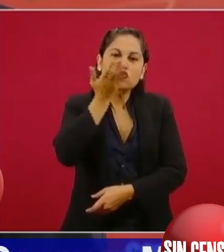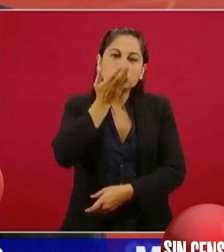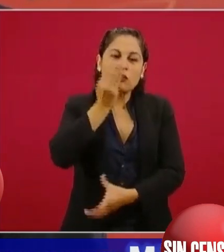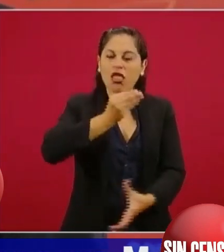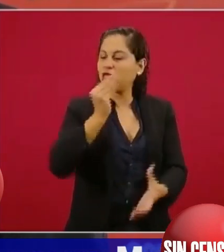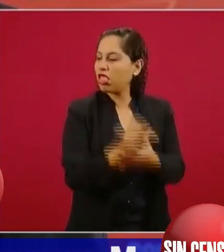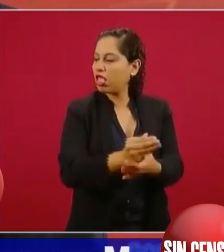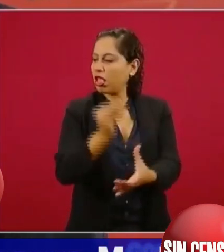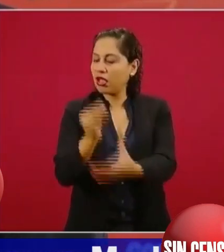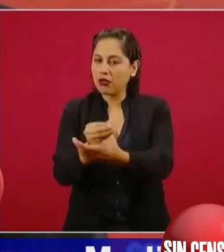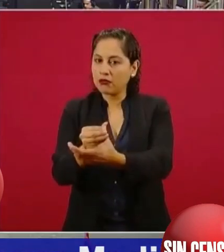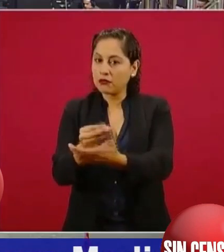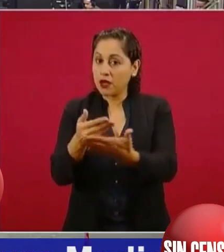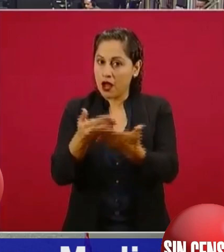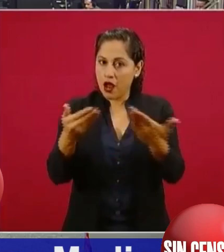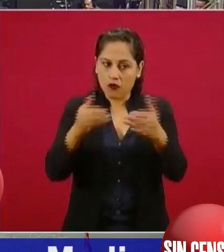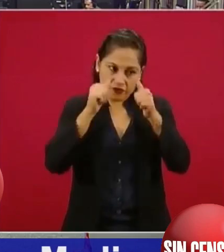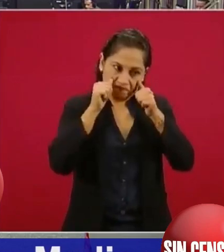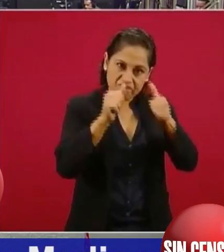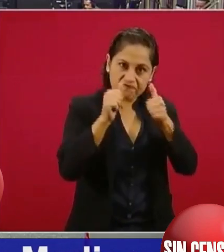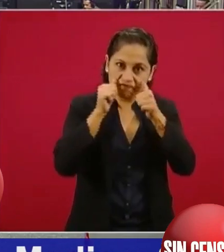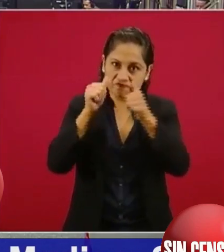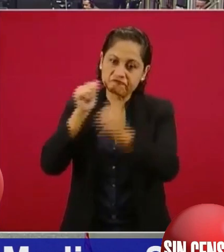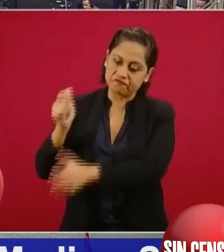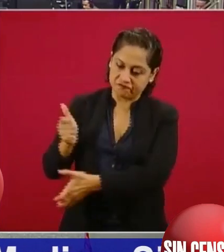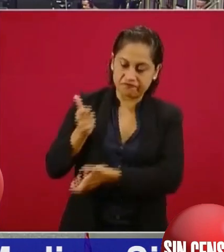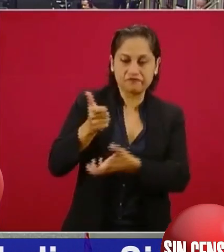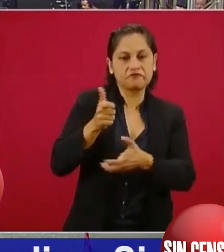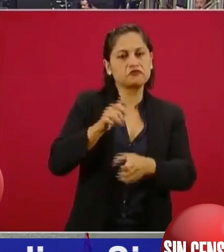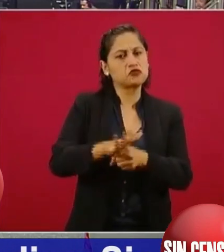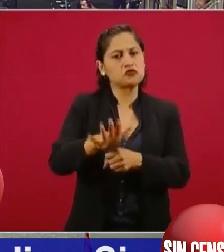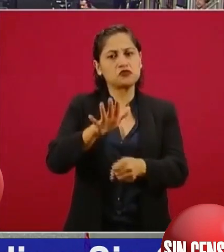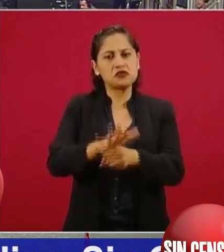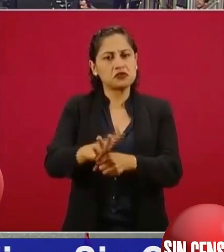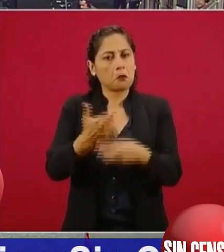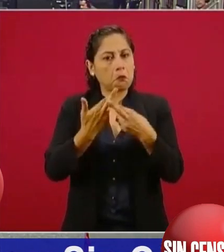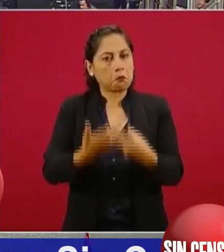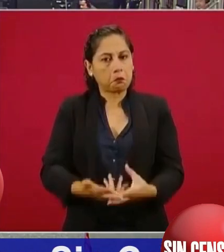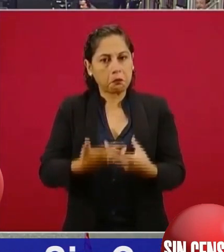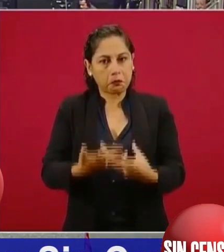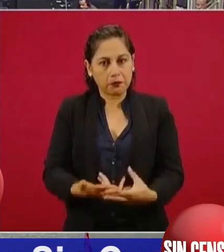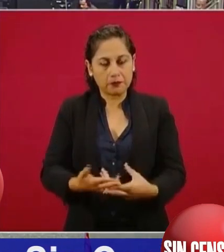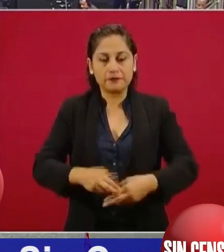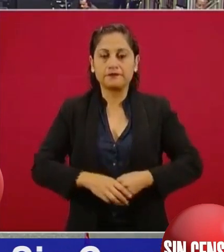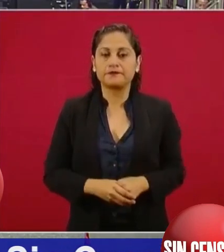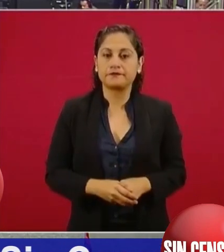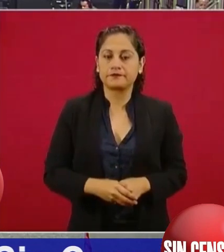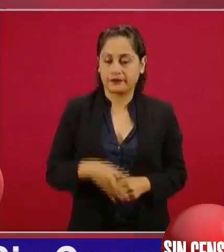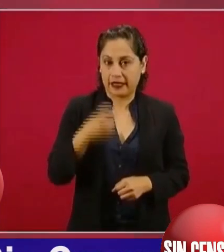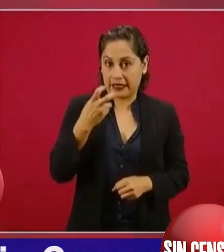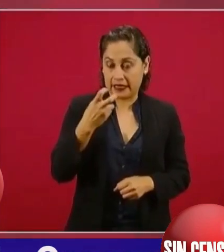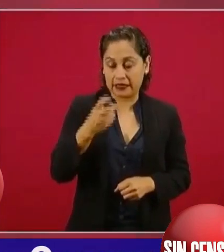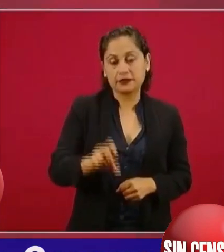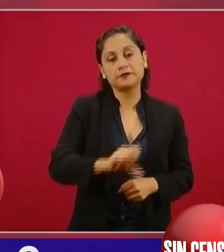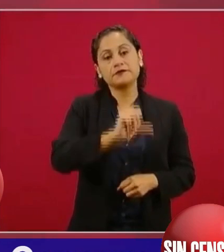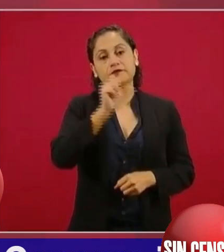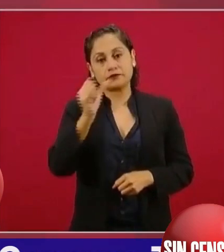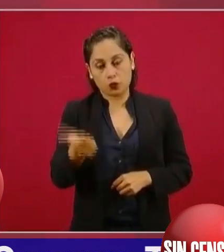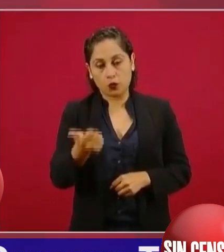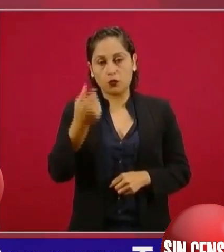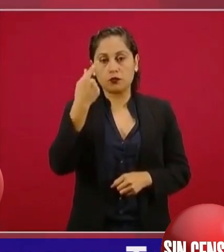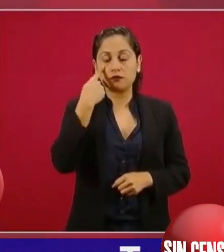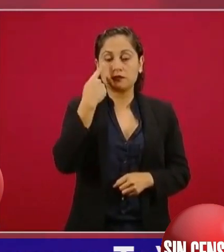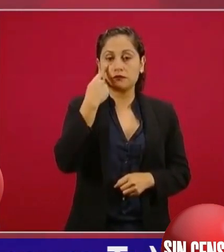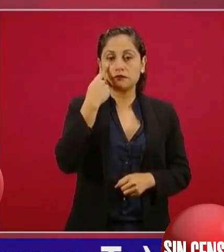Entonces, eso. Y lo otro es que estamos